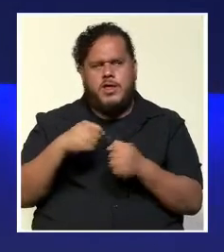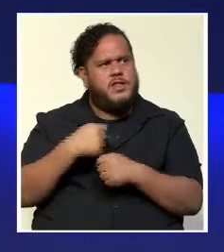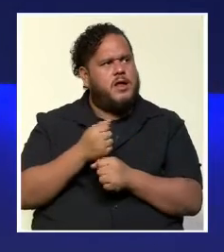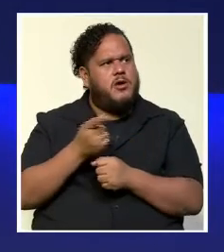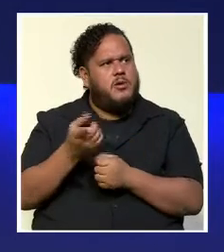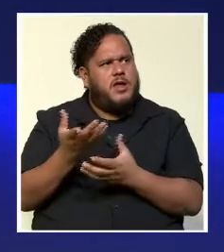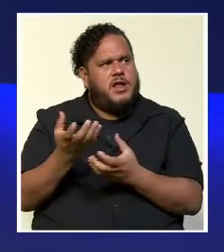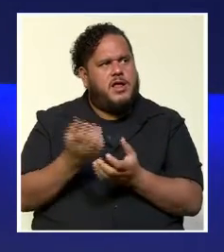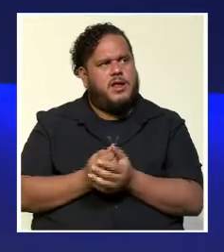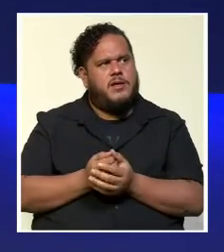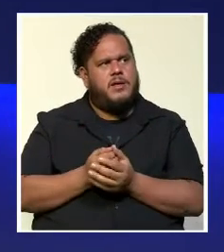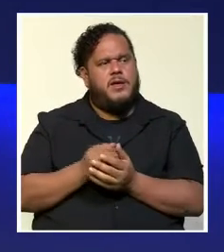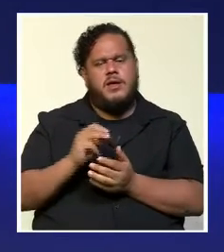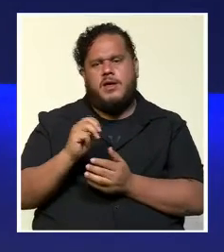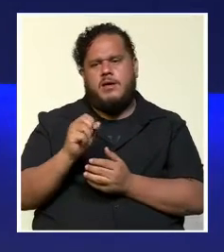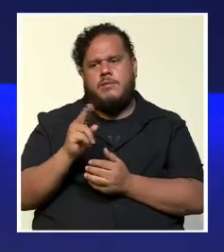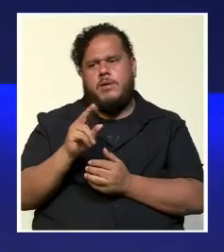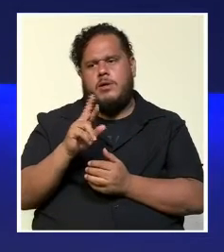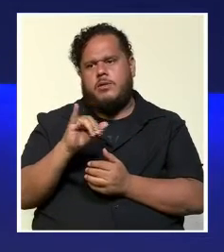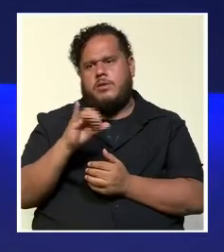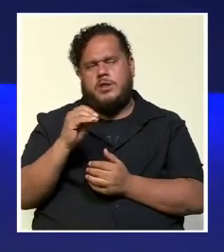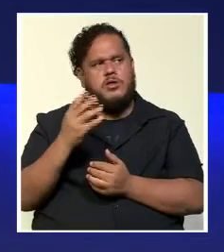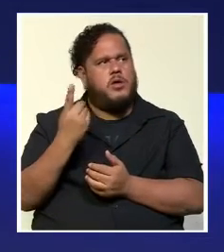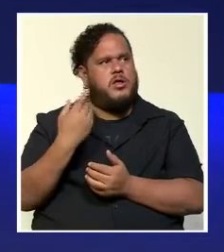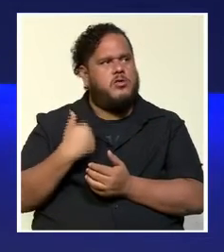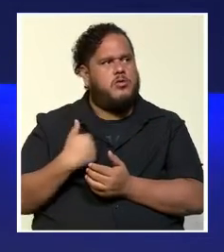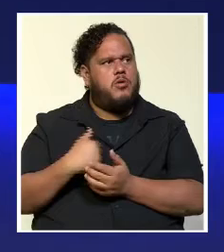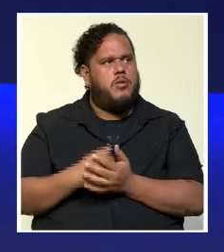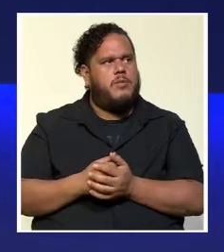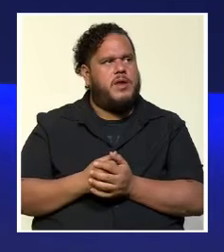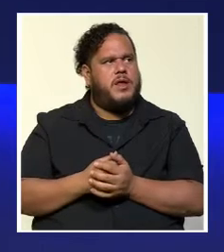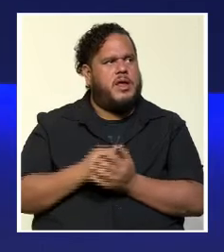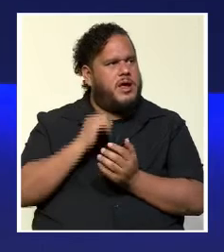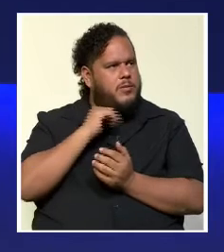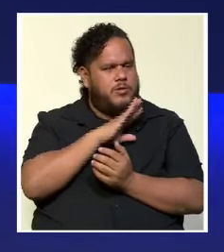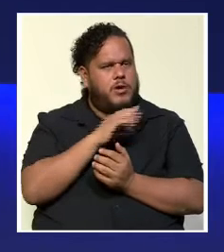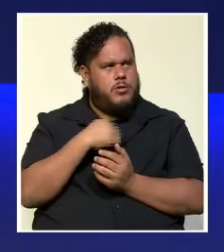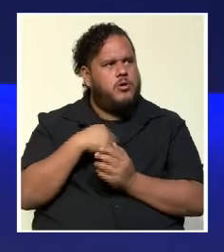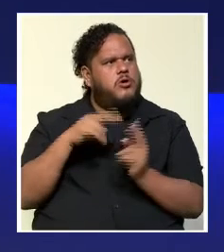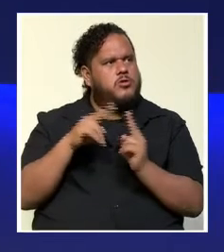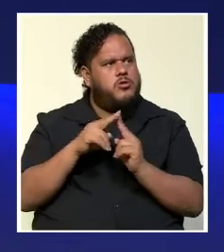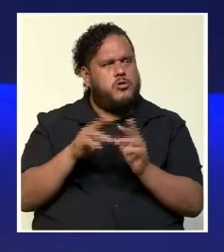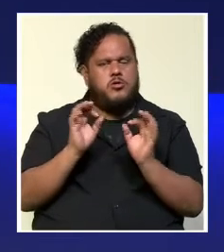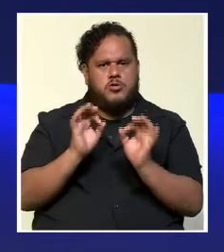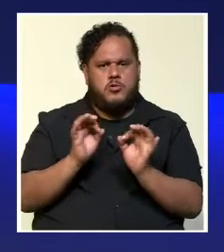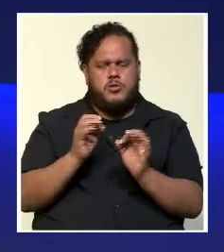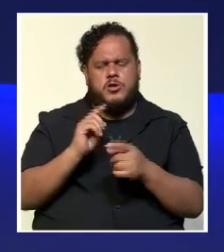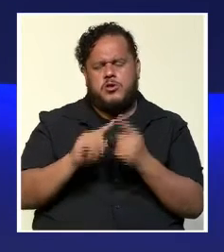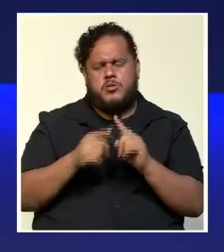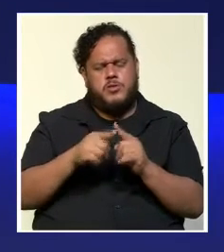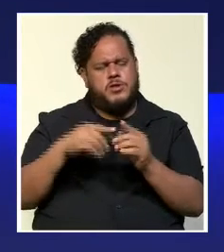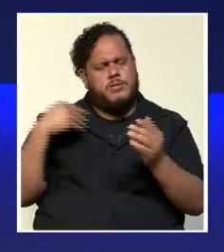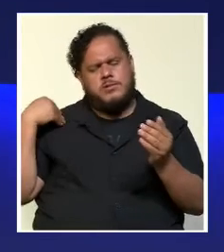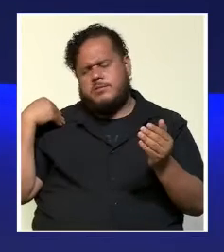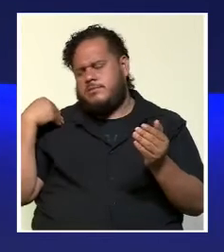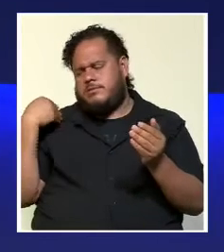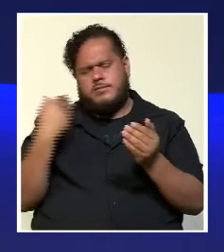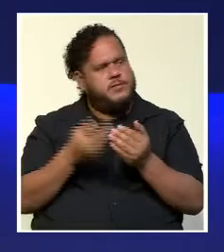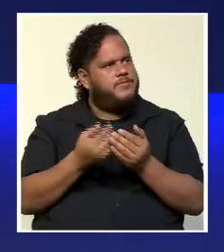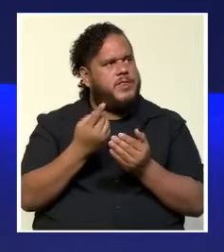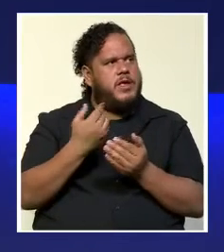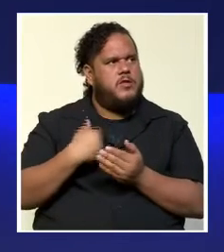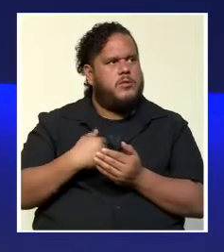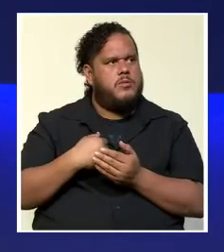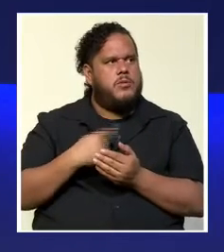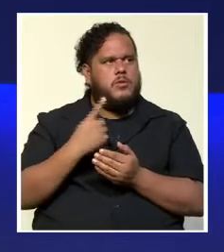Mauricio es un tipo muy extraño, yo lo conozco muy bien, somos amigos desde hace mucho tiempo, es un tipo con